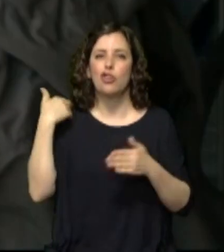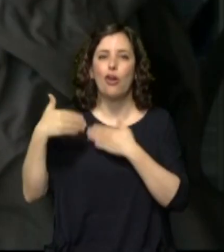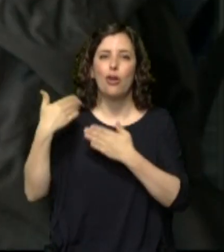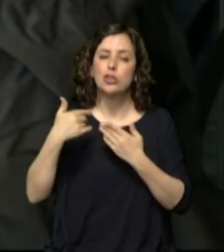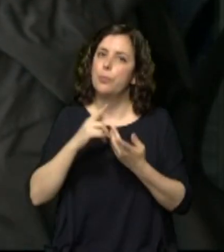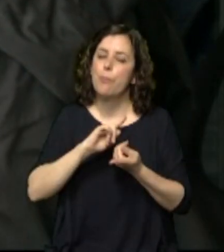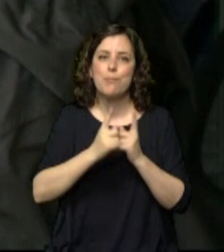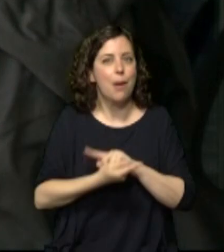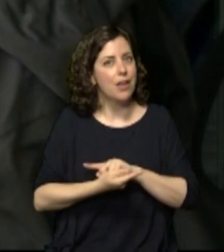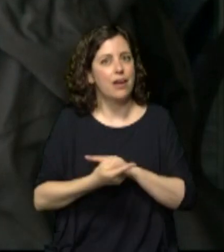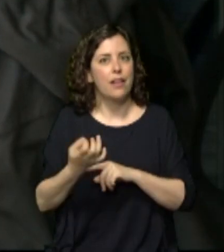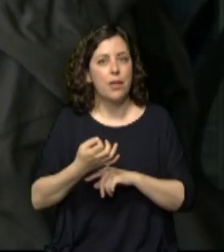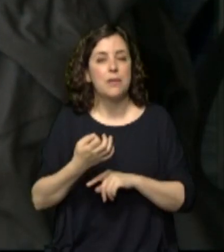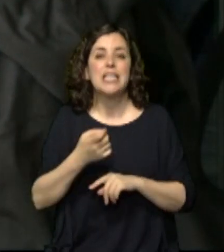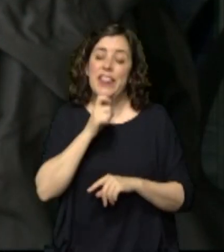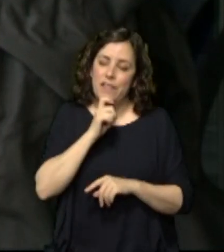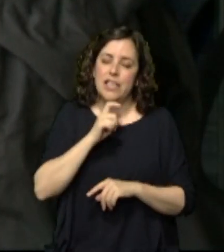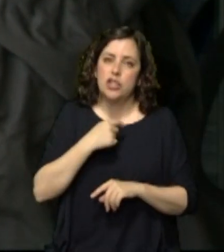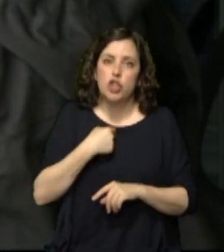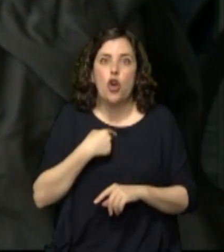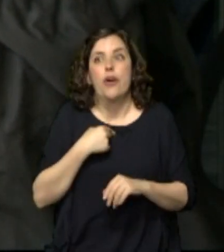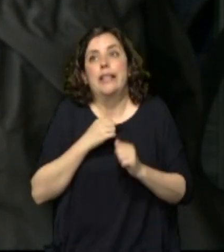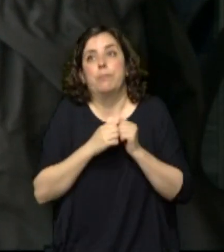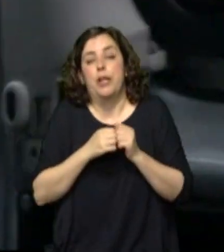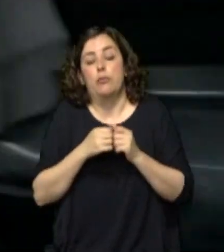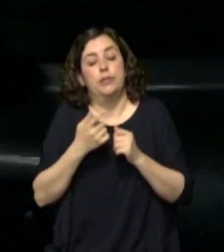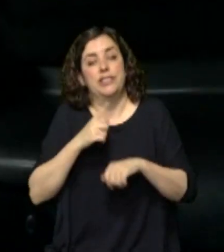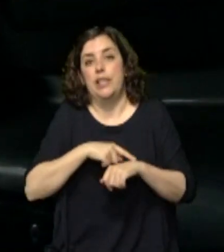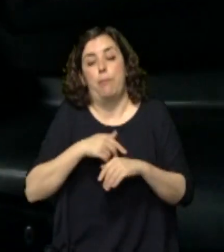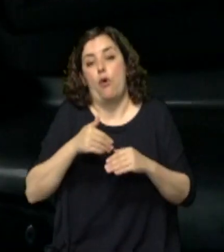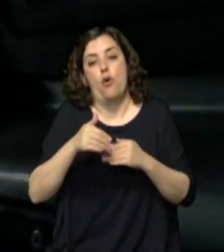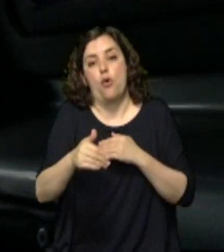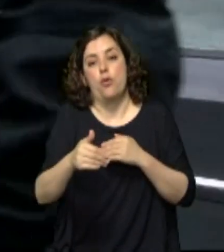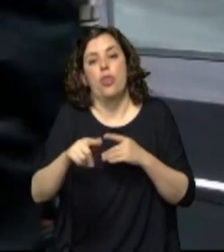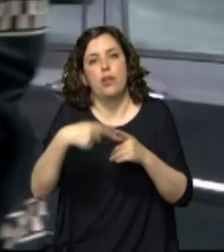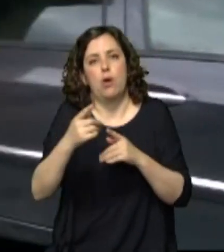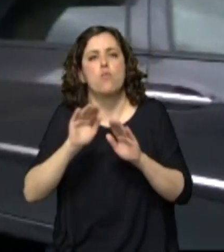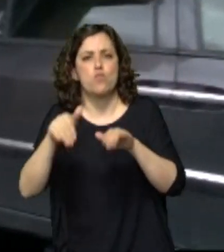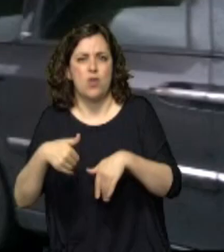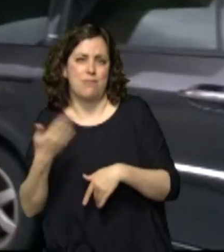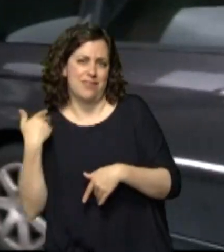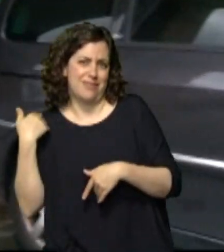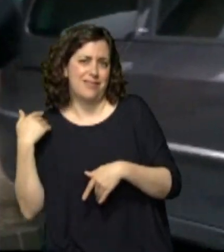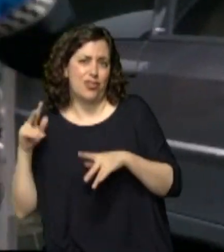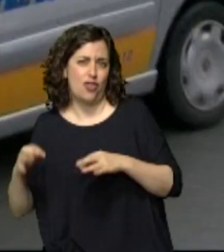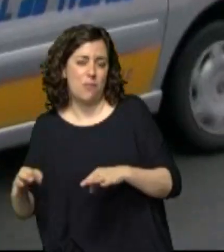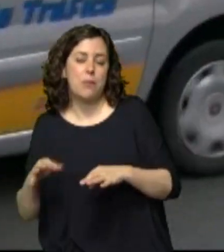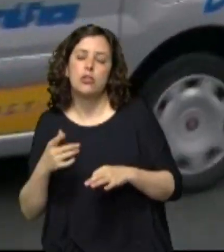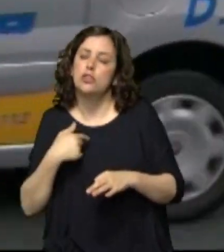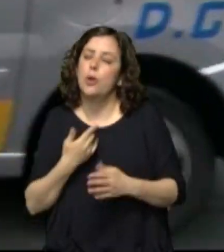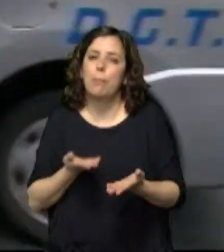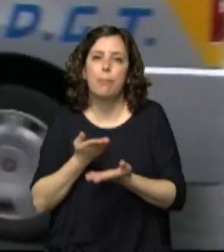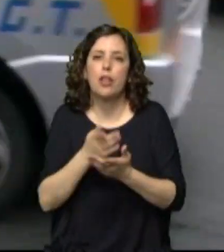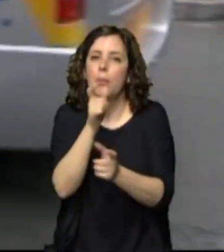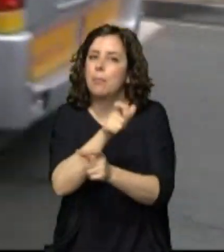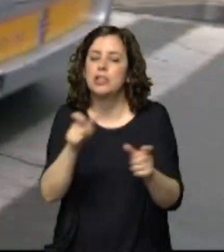difícil. Yo espero que no sea para siempre, que sea por un tiempo prudencial. Hemos pedido a la ciudadanía que, bueno, pues que haga esa reflexión y